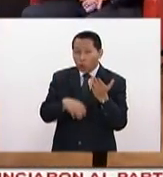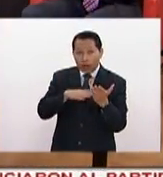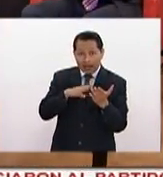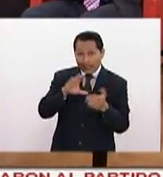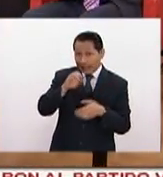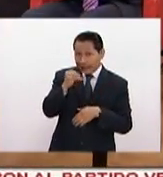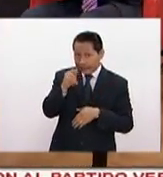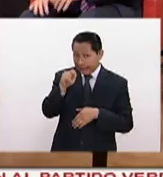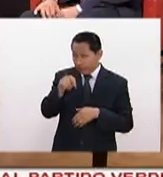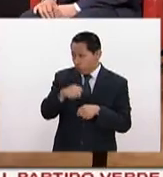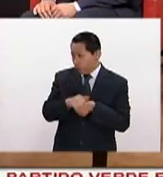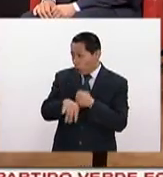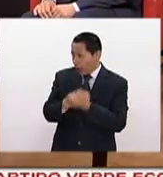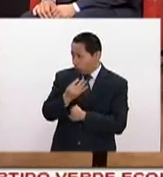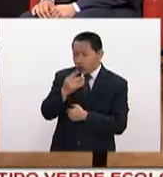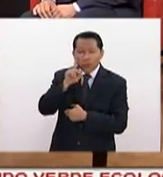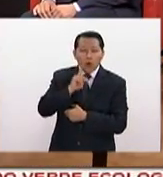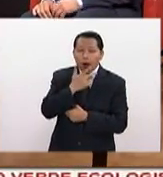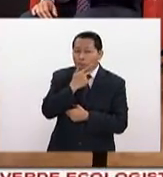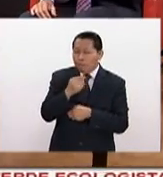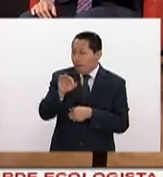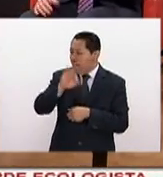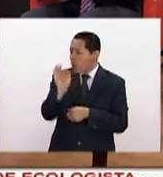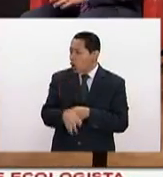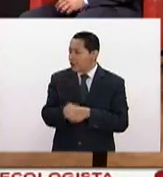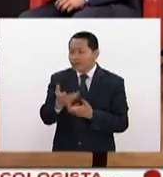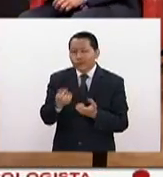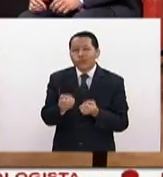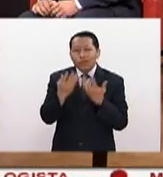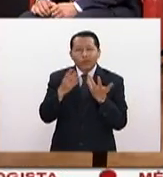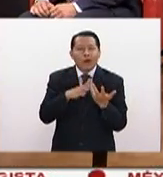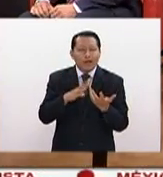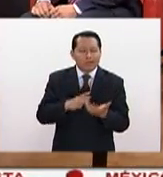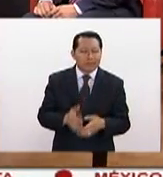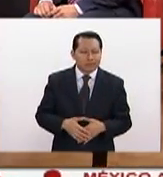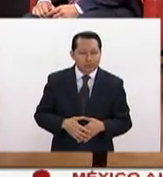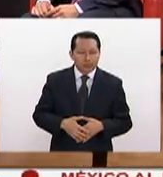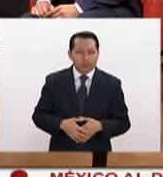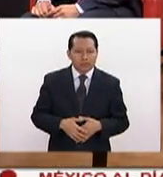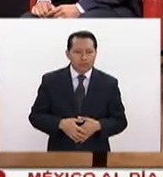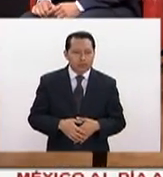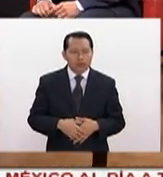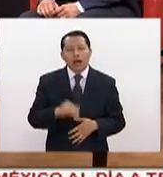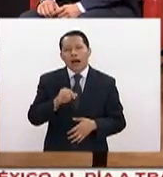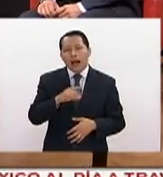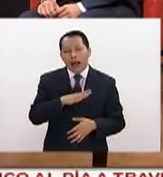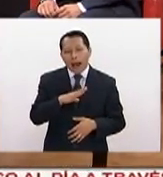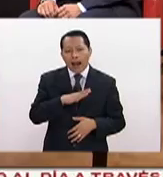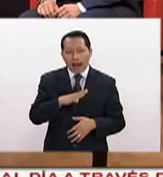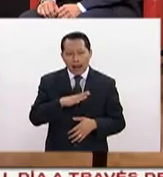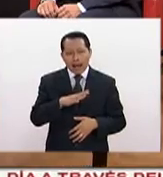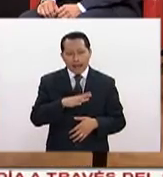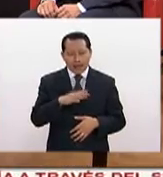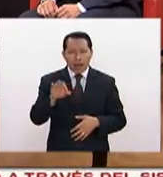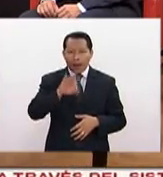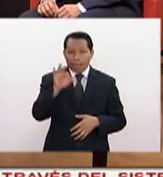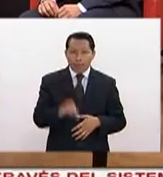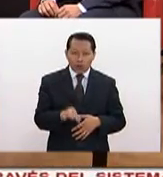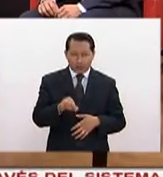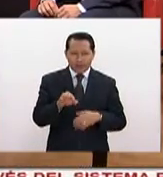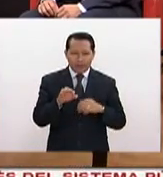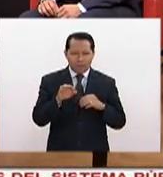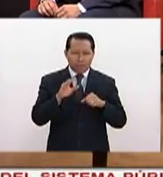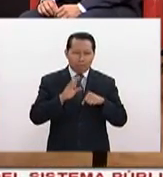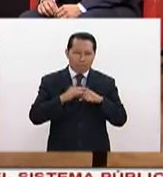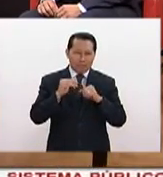CECIT 14, más o menos qué porcentaje hay de hombres, qué porcentaje hay de mujeres. Pues sí tenemos un porcentaje un